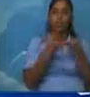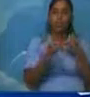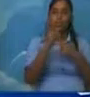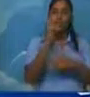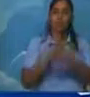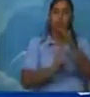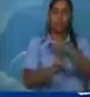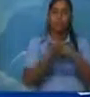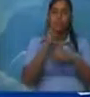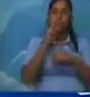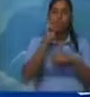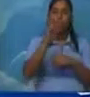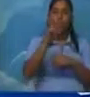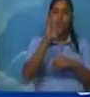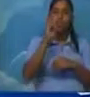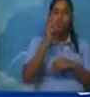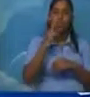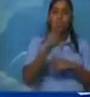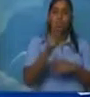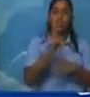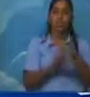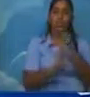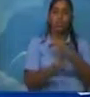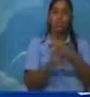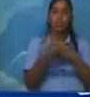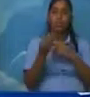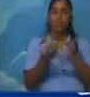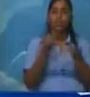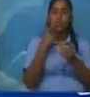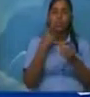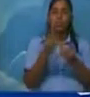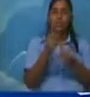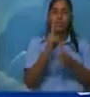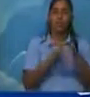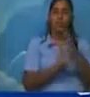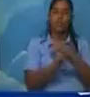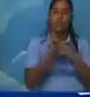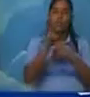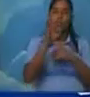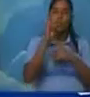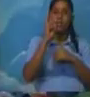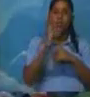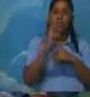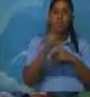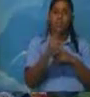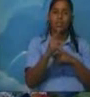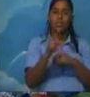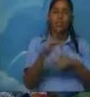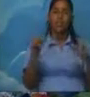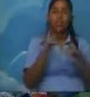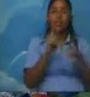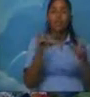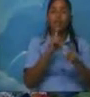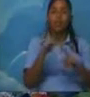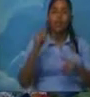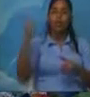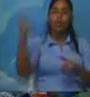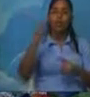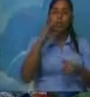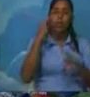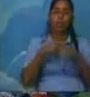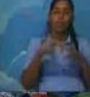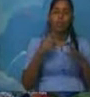versículo que es el 26 ma elito Cómo dice el versículo 26 y no traerás